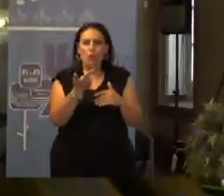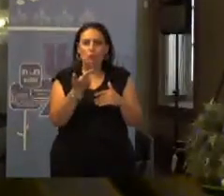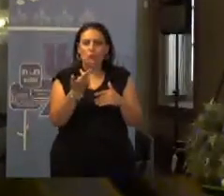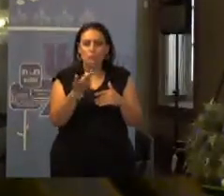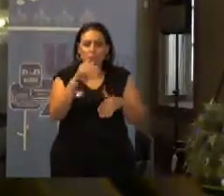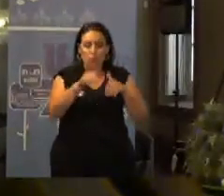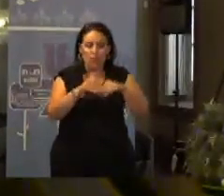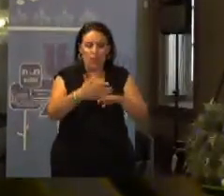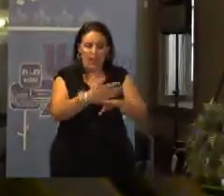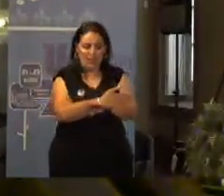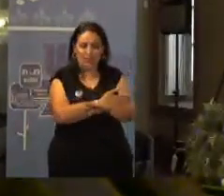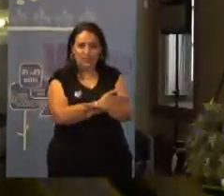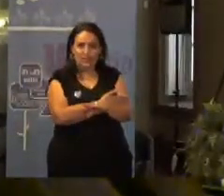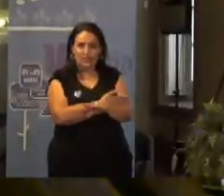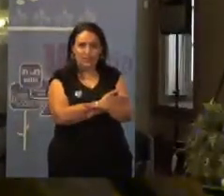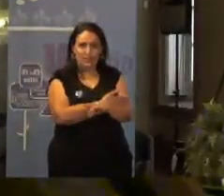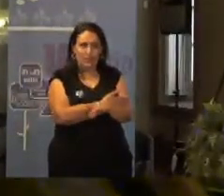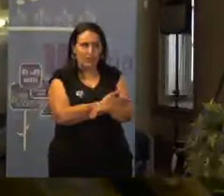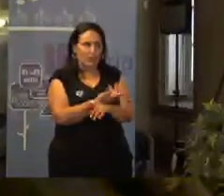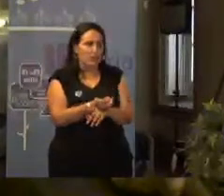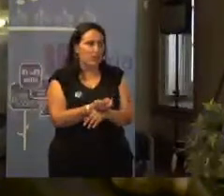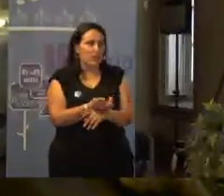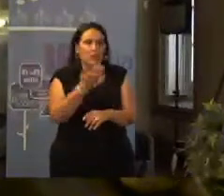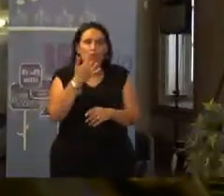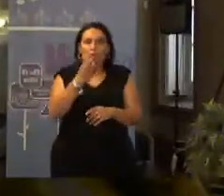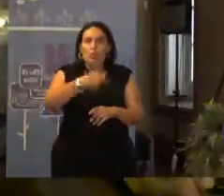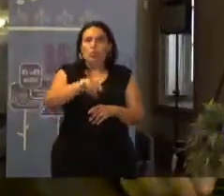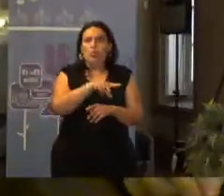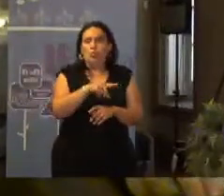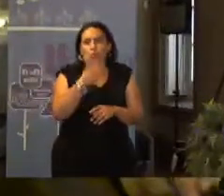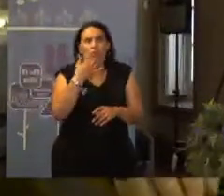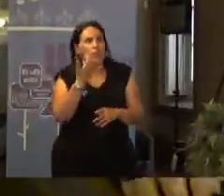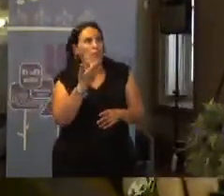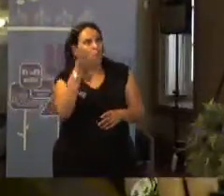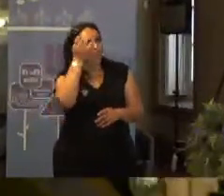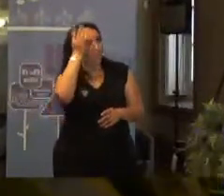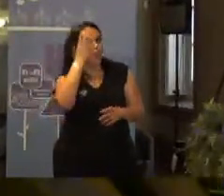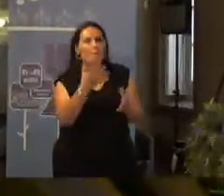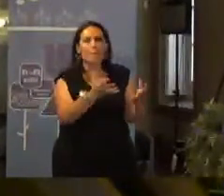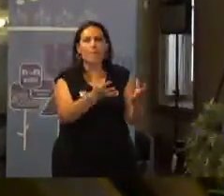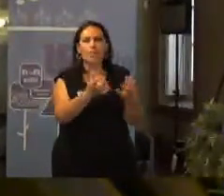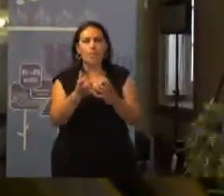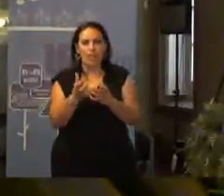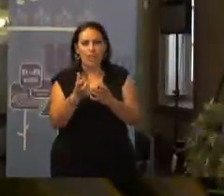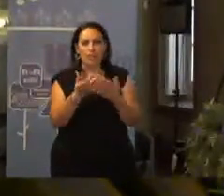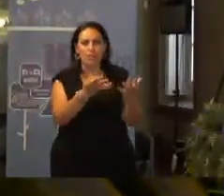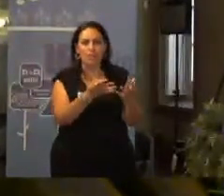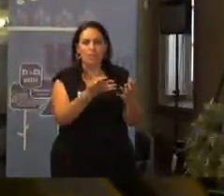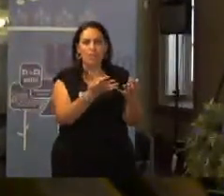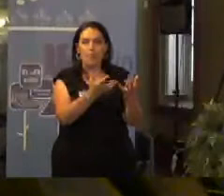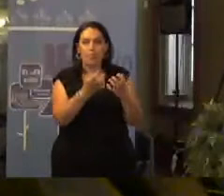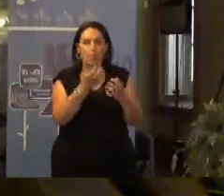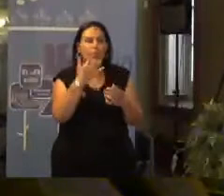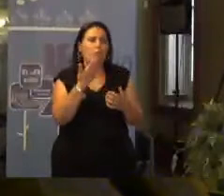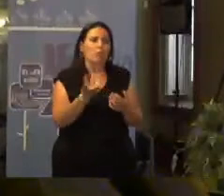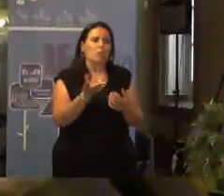que faga explícito, é dicir, si temos maioría, e eu non son nada partidaria dos decálogos, o